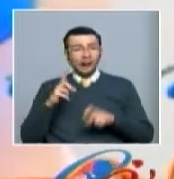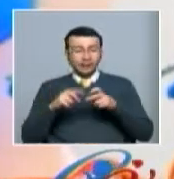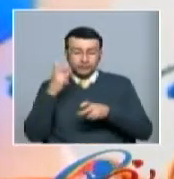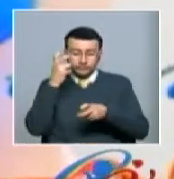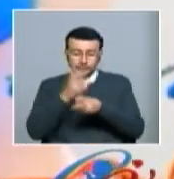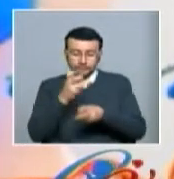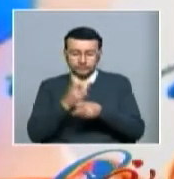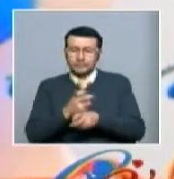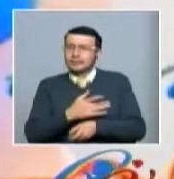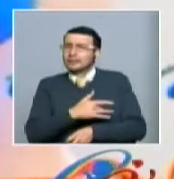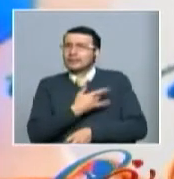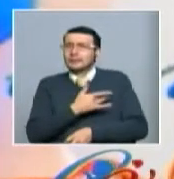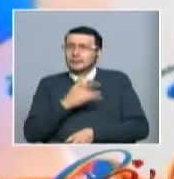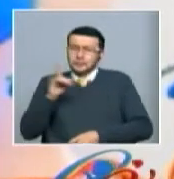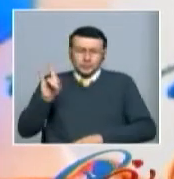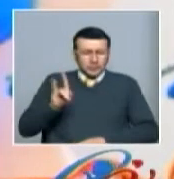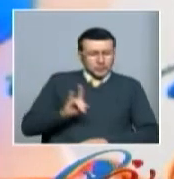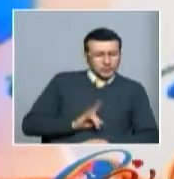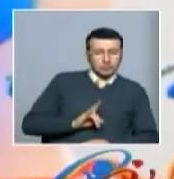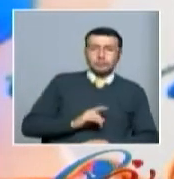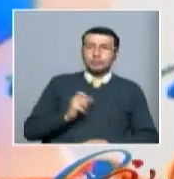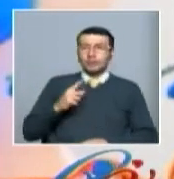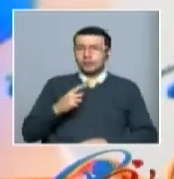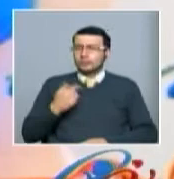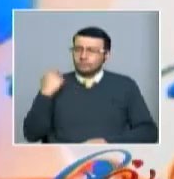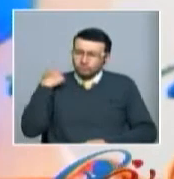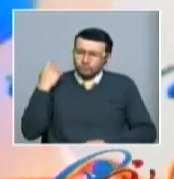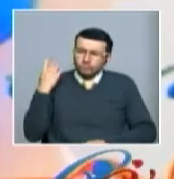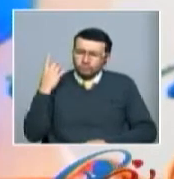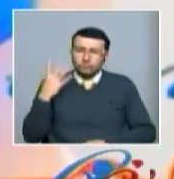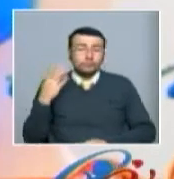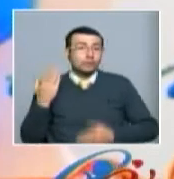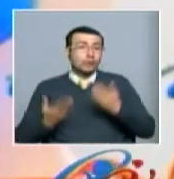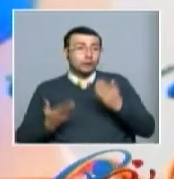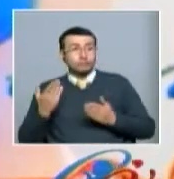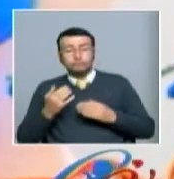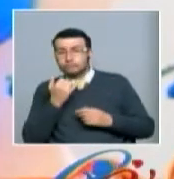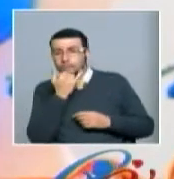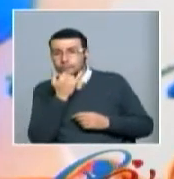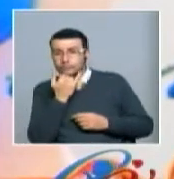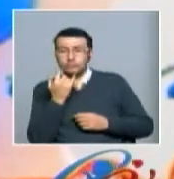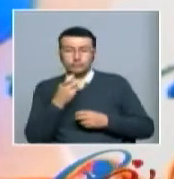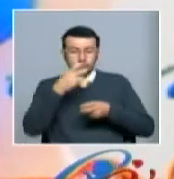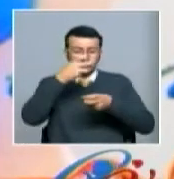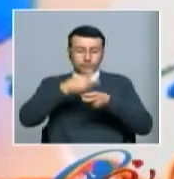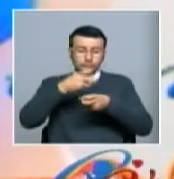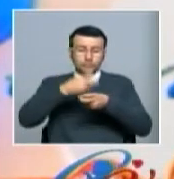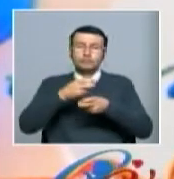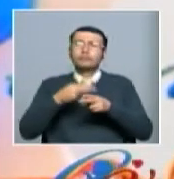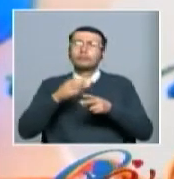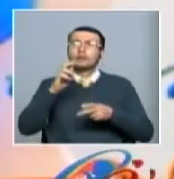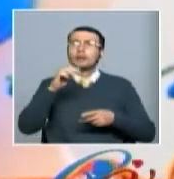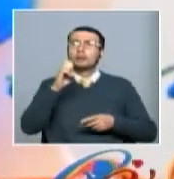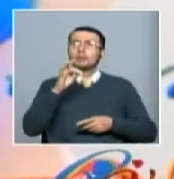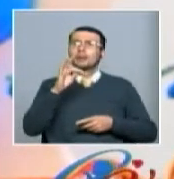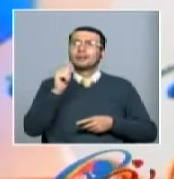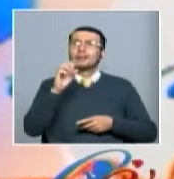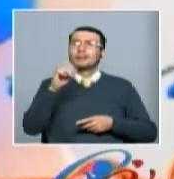donde viene la sintomatología. De acuerdo a la disposición de la metámera correspondiente a la